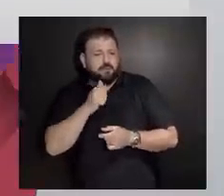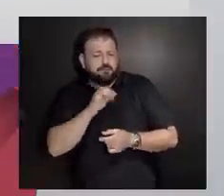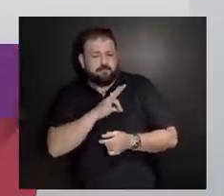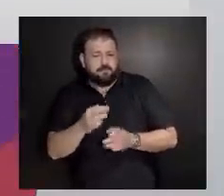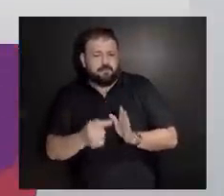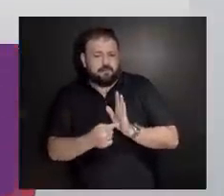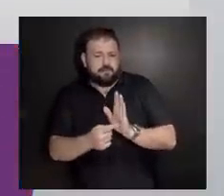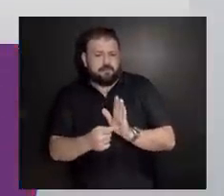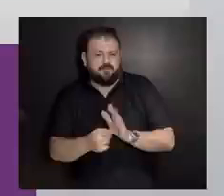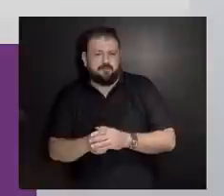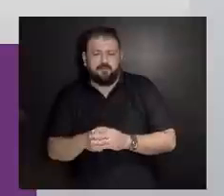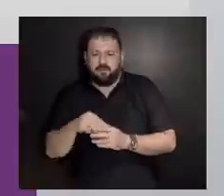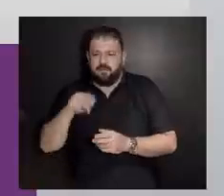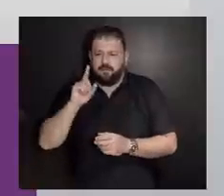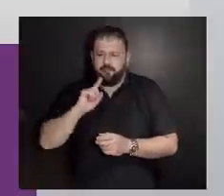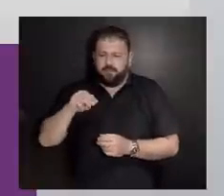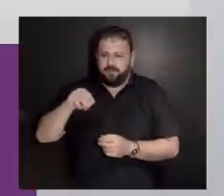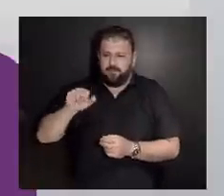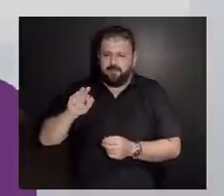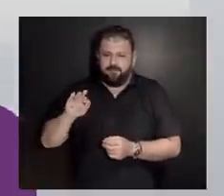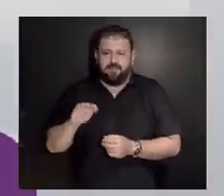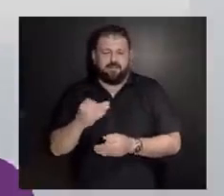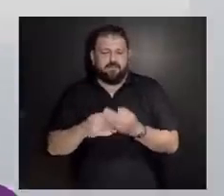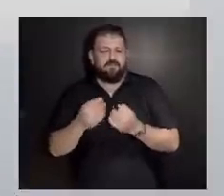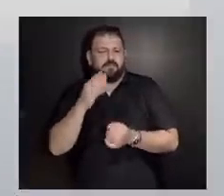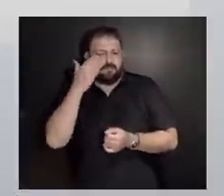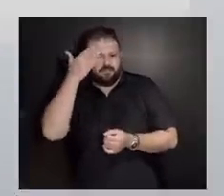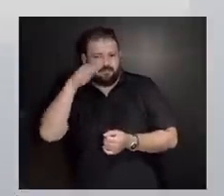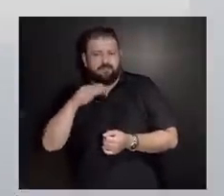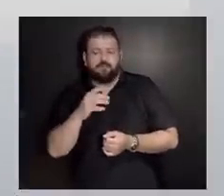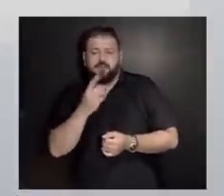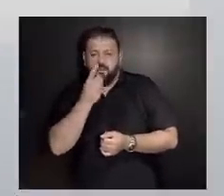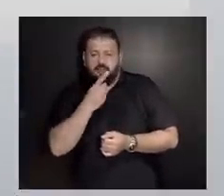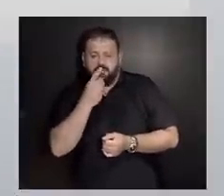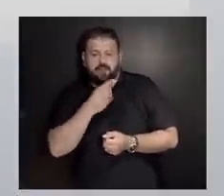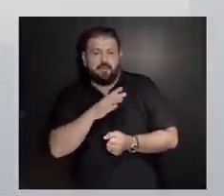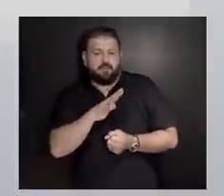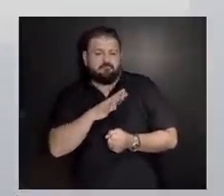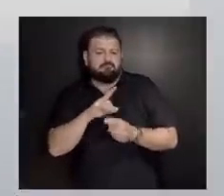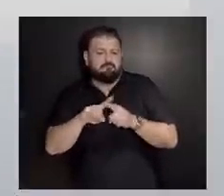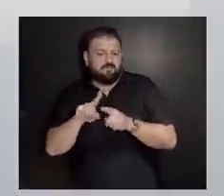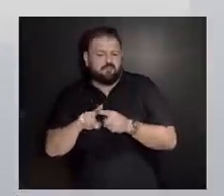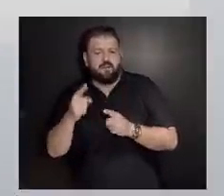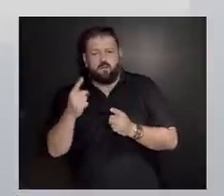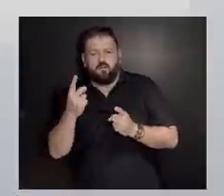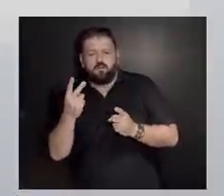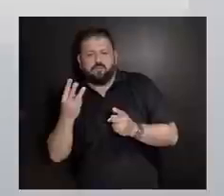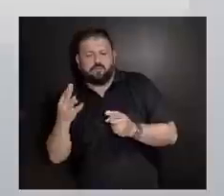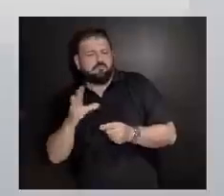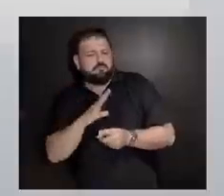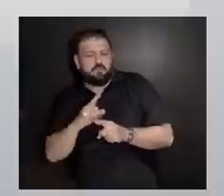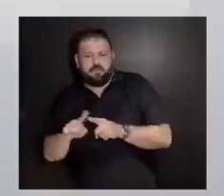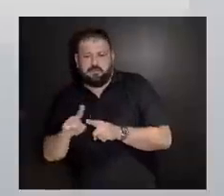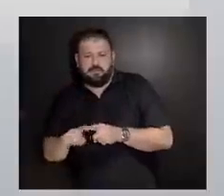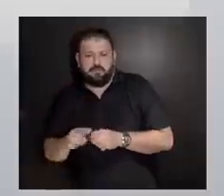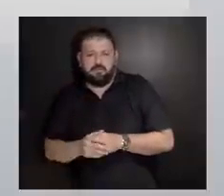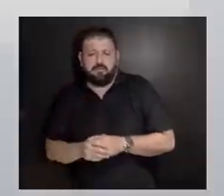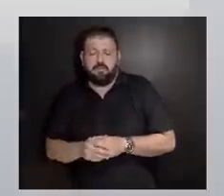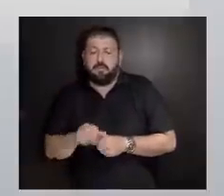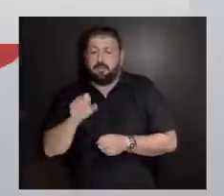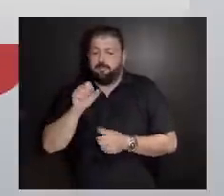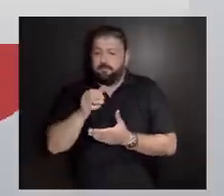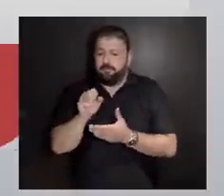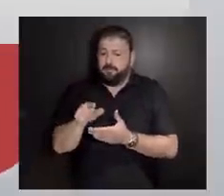mencionaba Maffer al inicio, lo que es diabetes tipo 1, tipo 2 y gestacional. Y entrando a lo que es la diabetes tipo